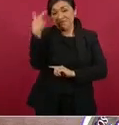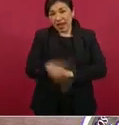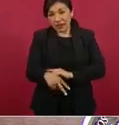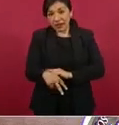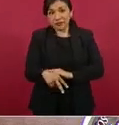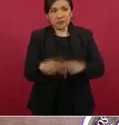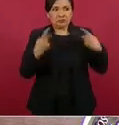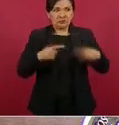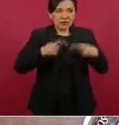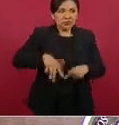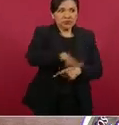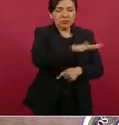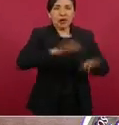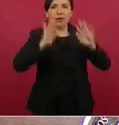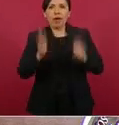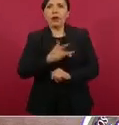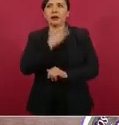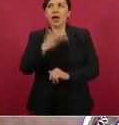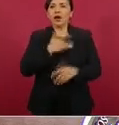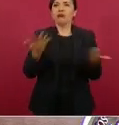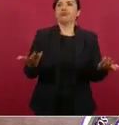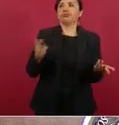está despertando.